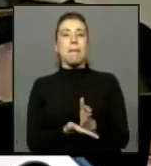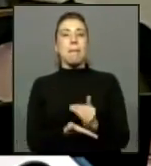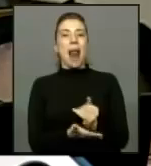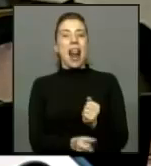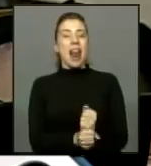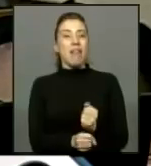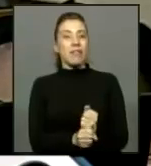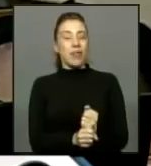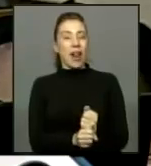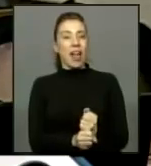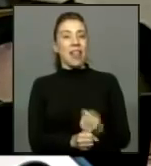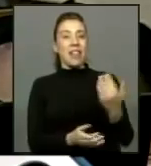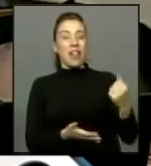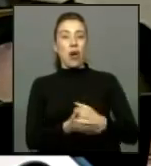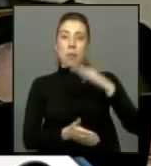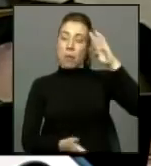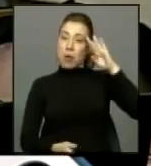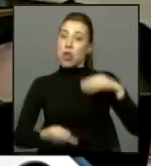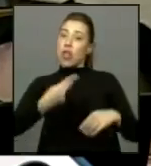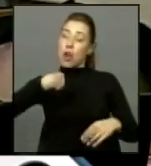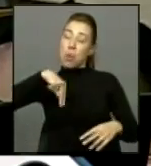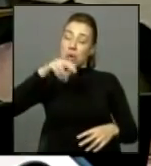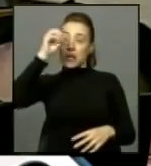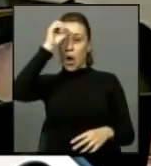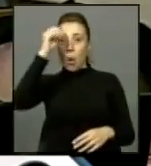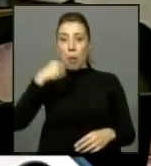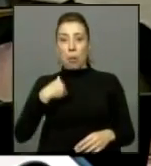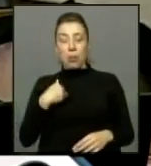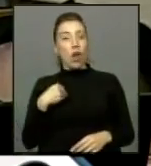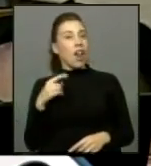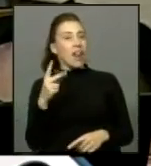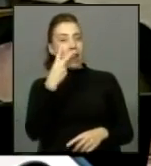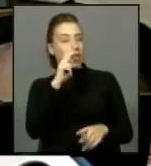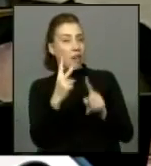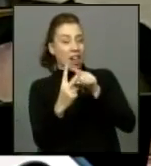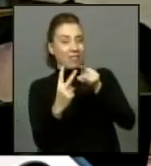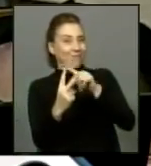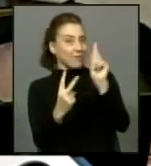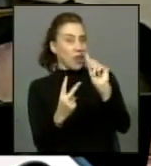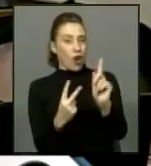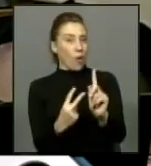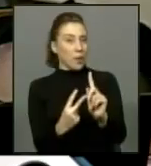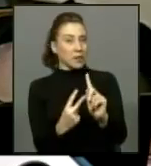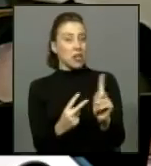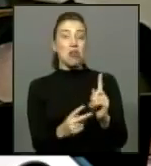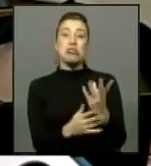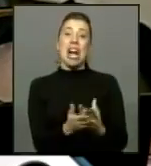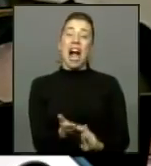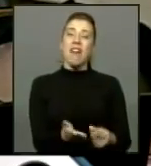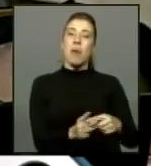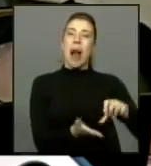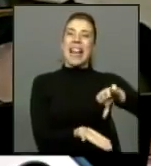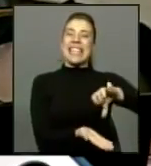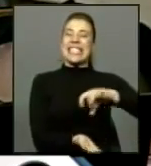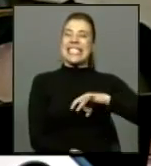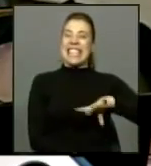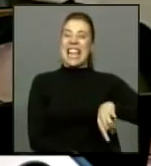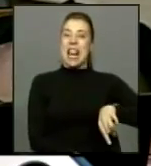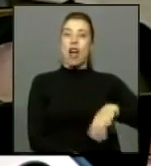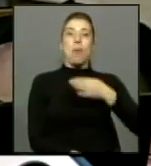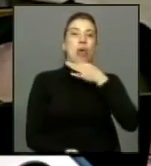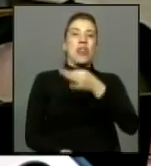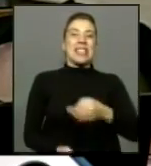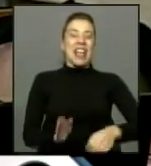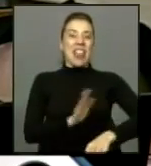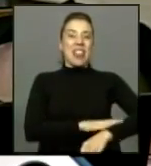de la dictadura. Y desde nuestro punto de vista, no es ni lo uno ni lo otro. No se va a acabar Chile como pregona la derecha, ni se